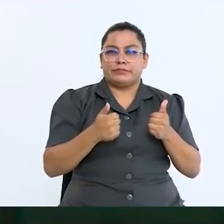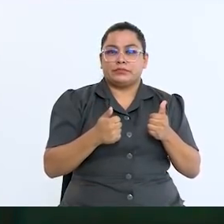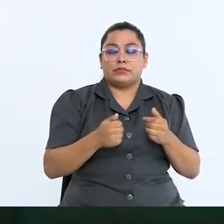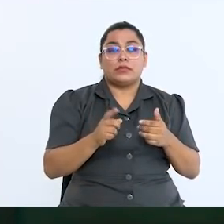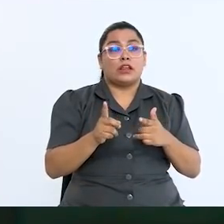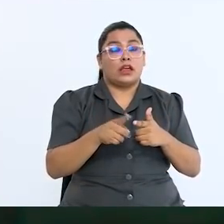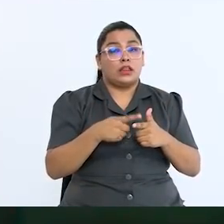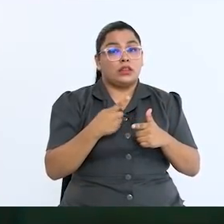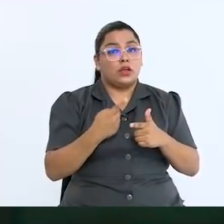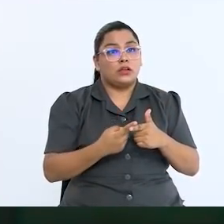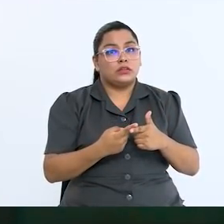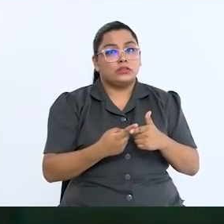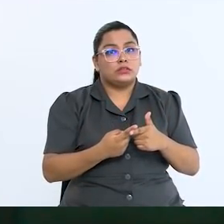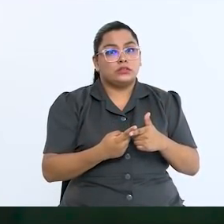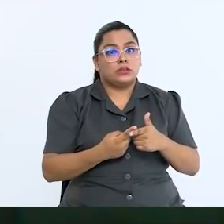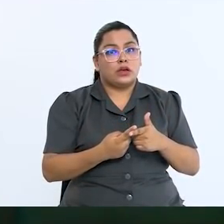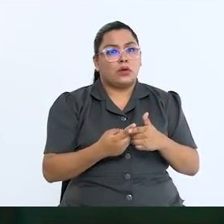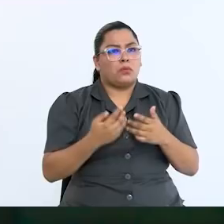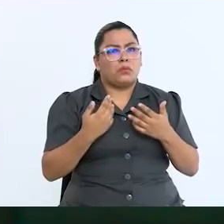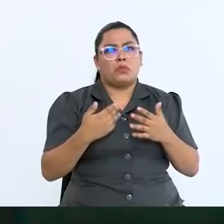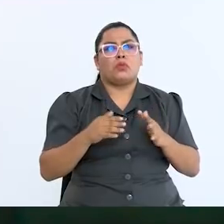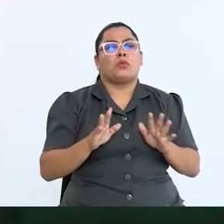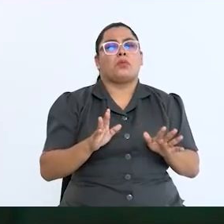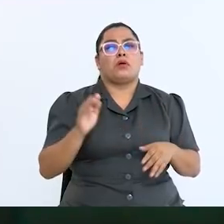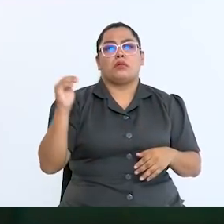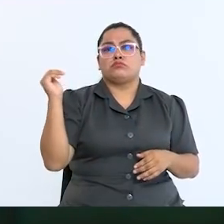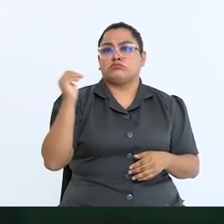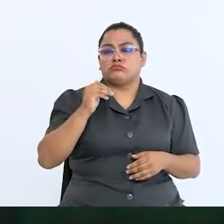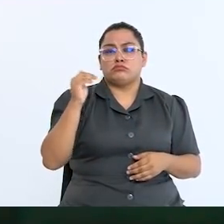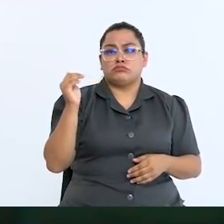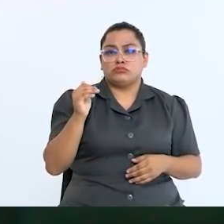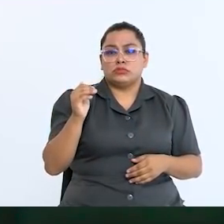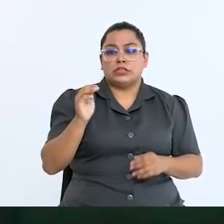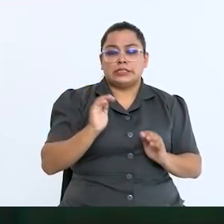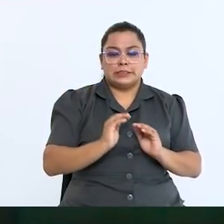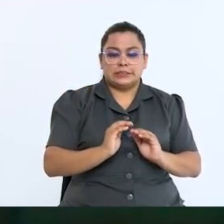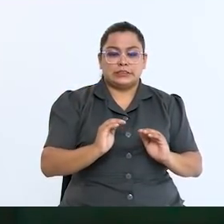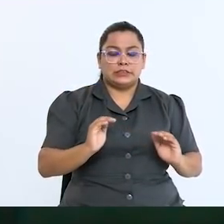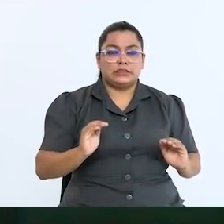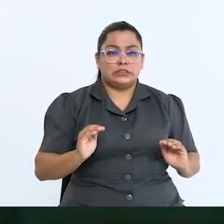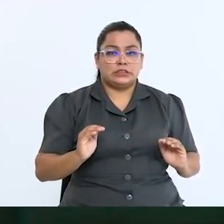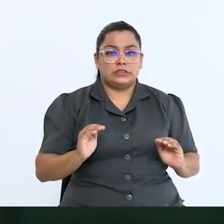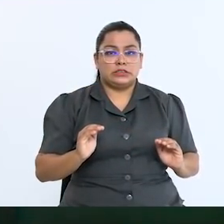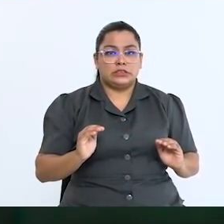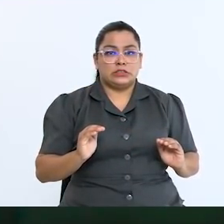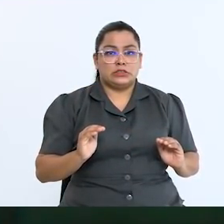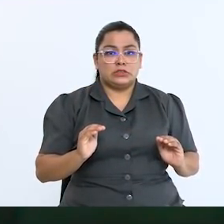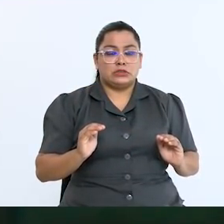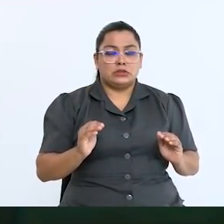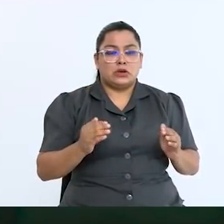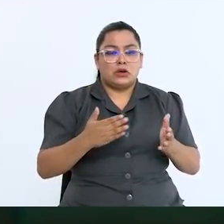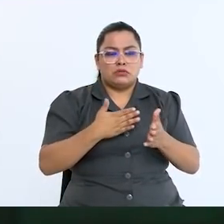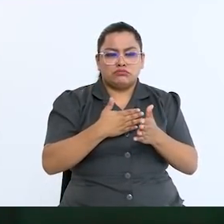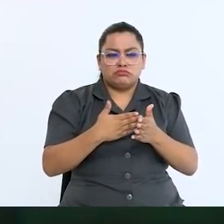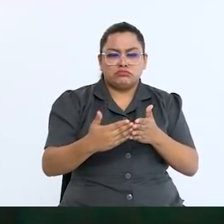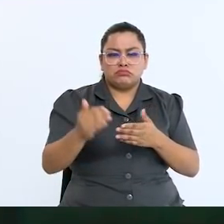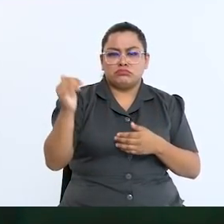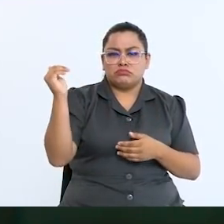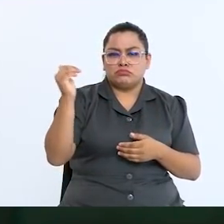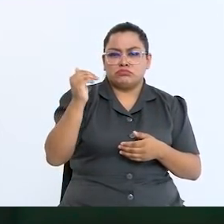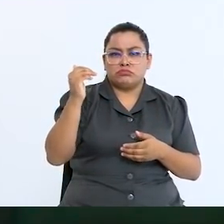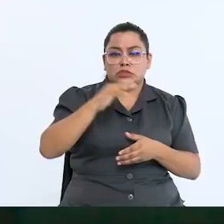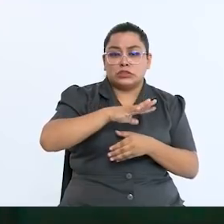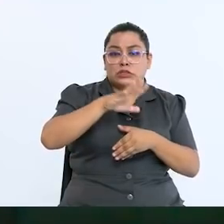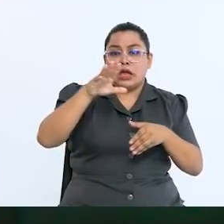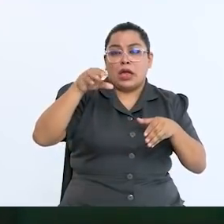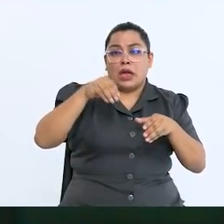Muy bien, Alondra. Entonces, como tradicionalmente en la educación, cuando los niños y niñas dejan la educación inicial o parvularia